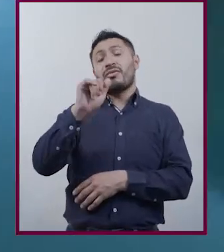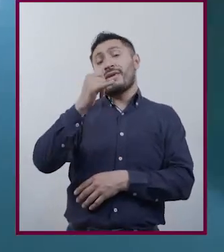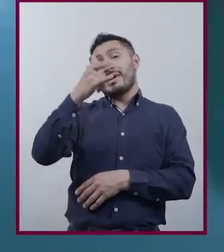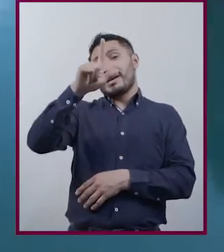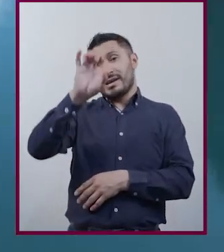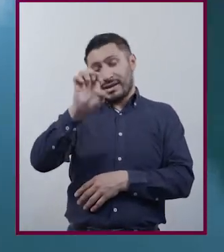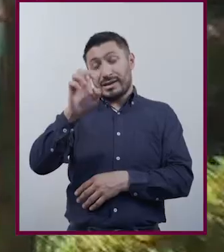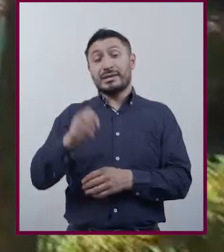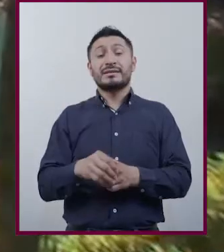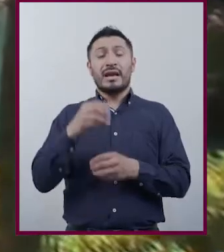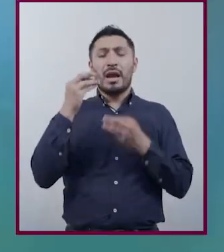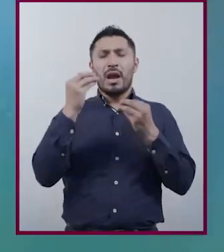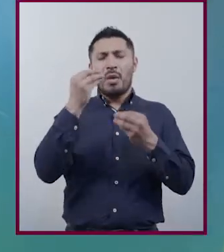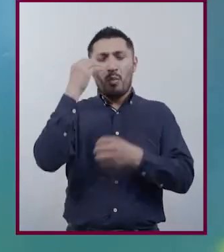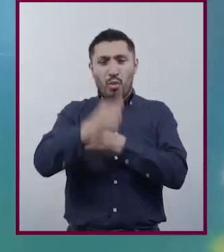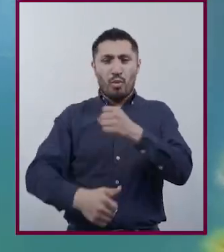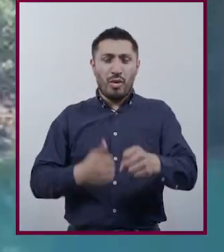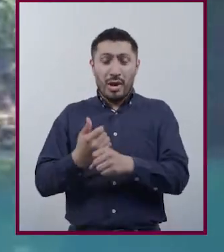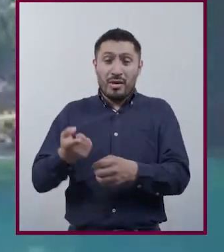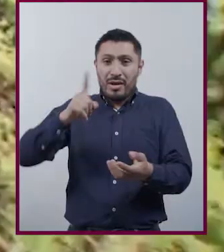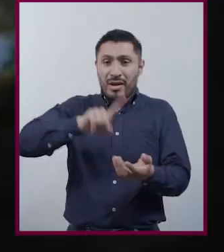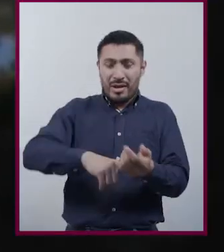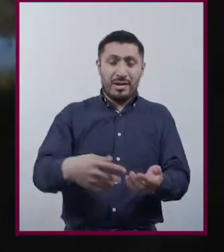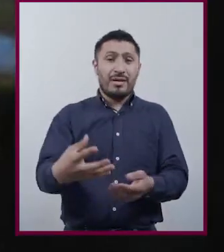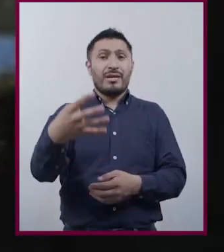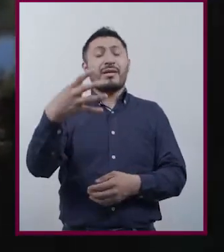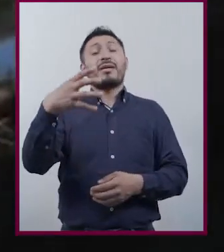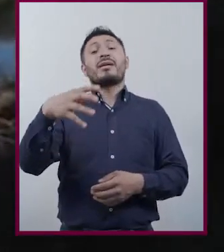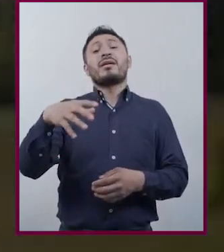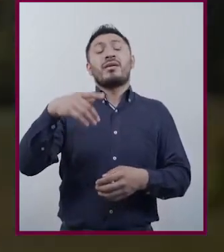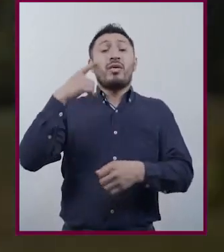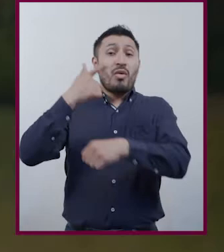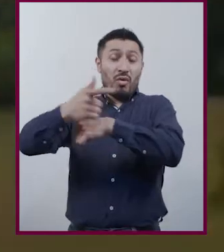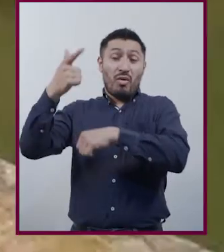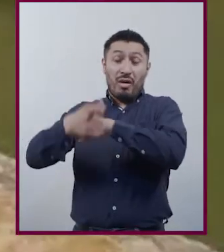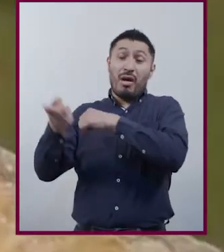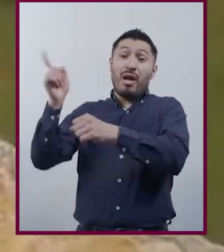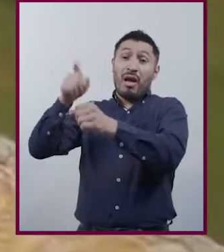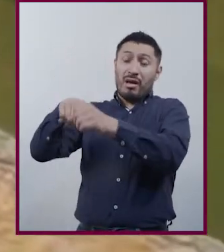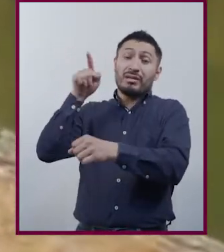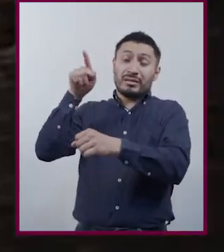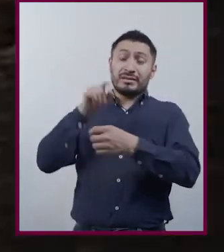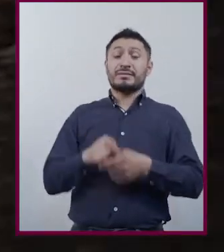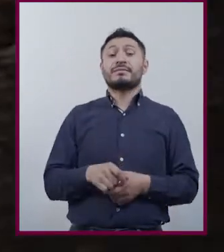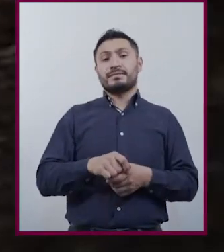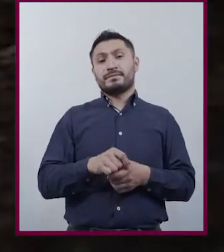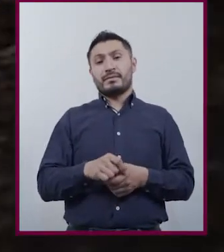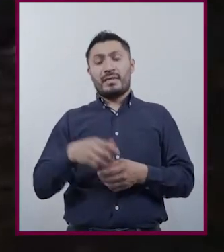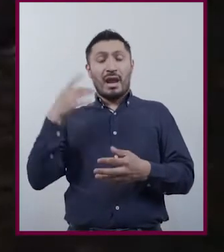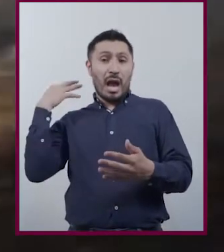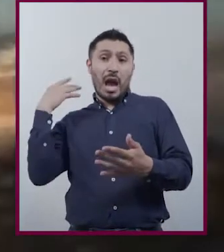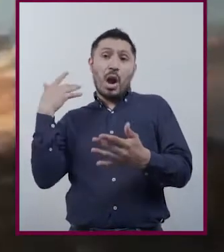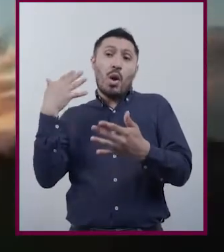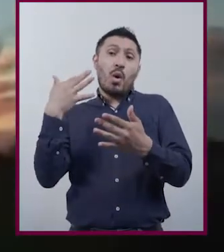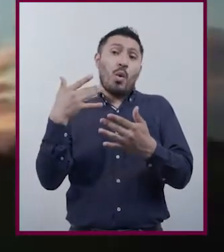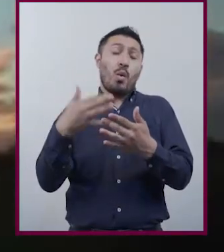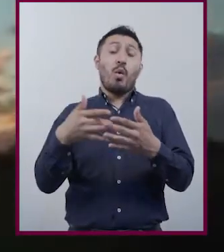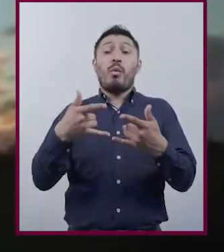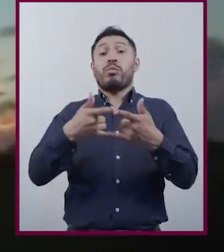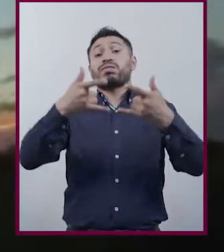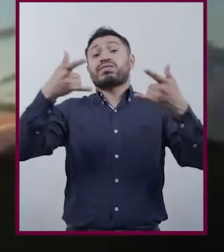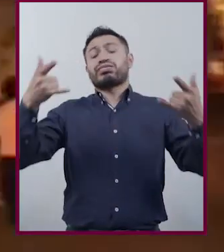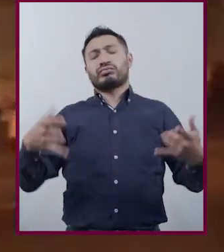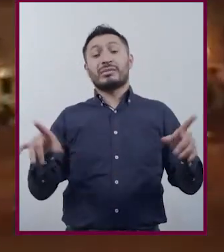durante muchos años perteneció a la Capitanía General de Guatemala. Desde entonces ha pasado por una historia que,